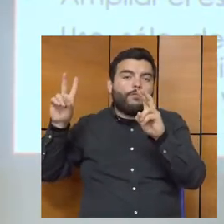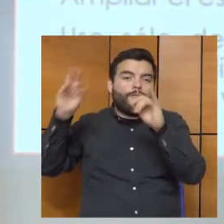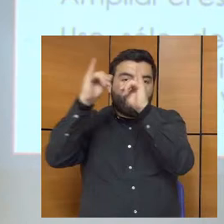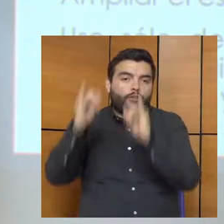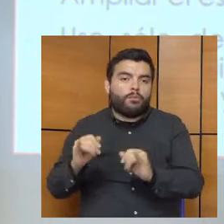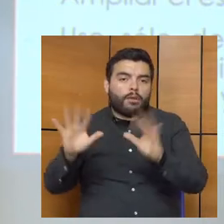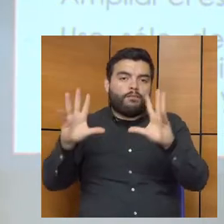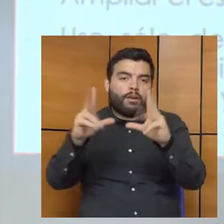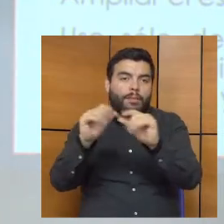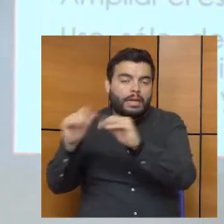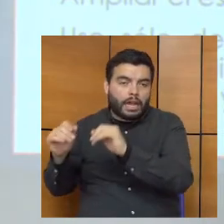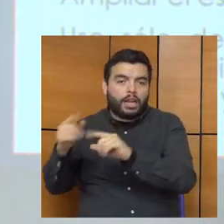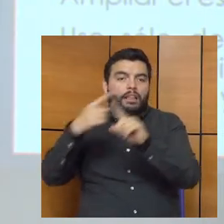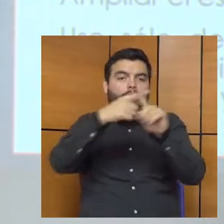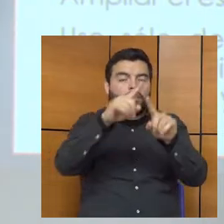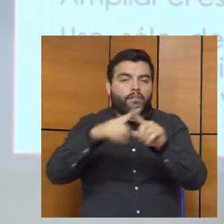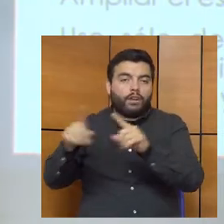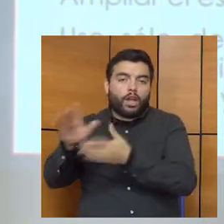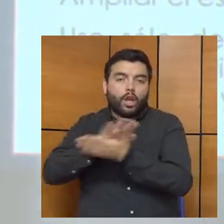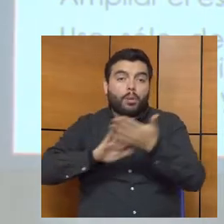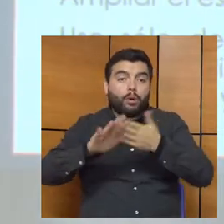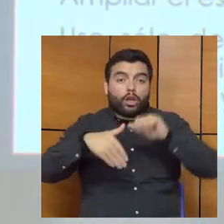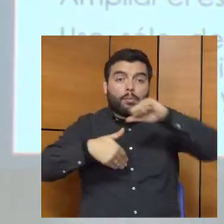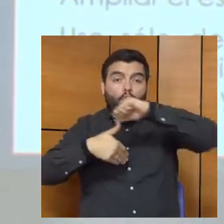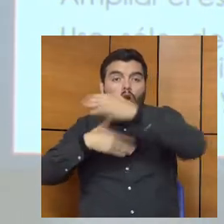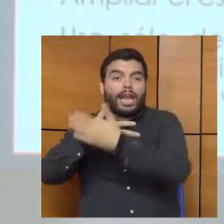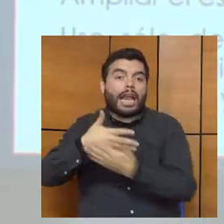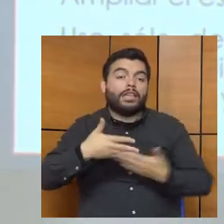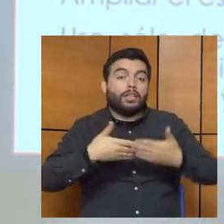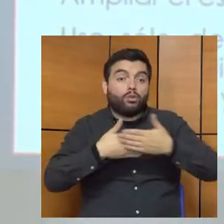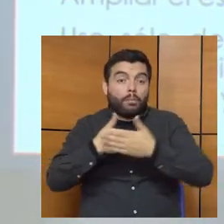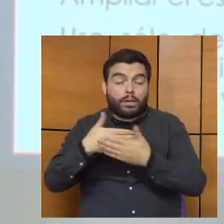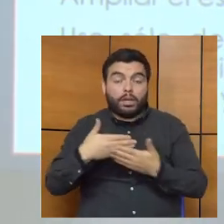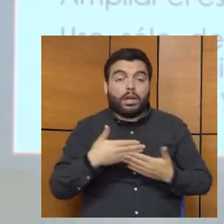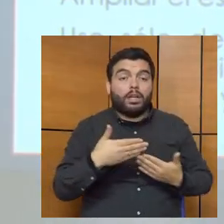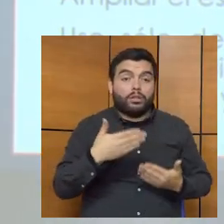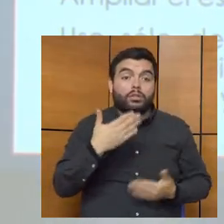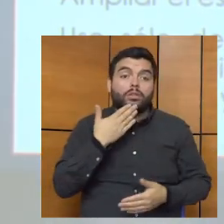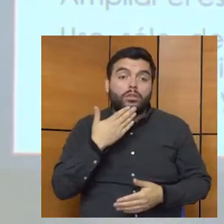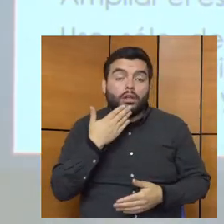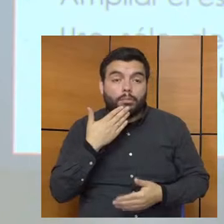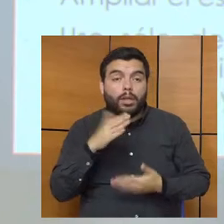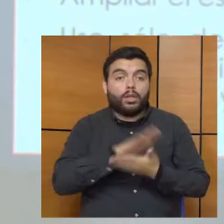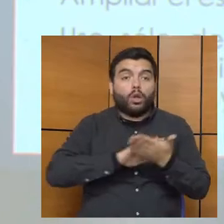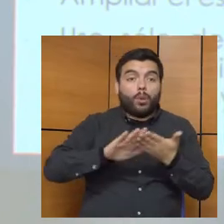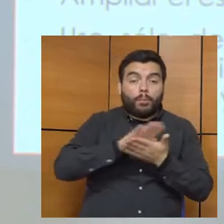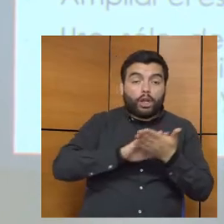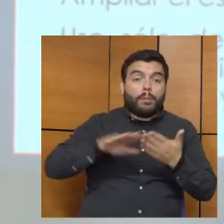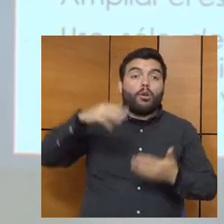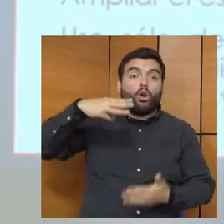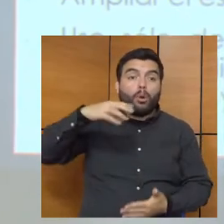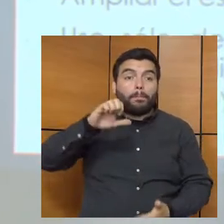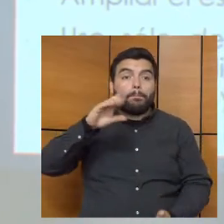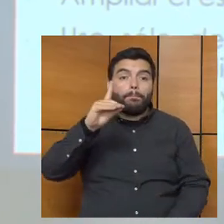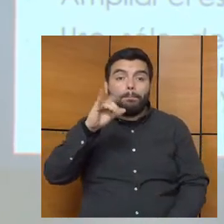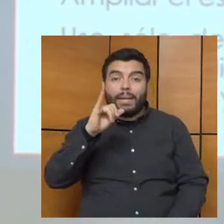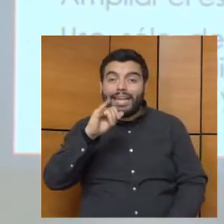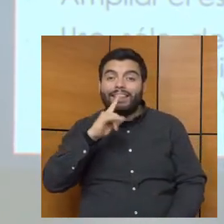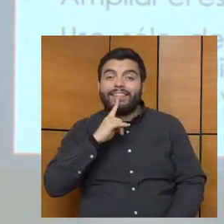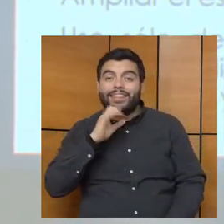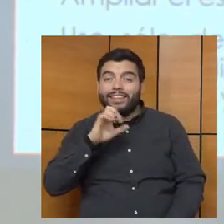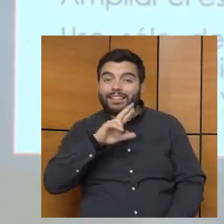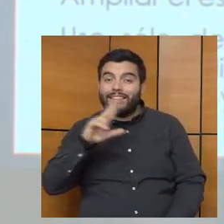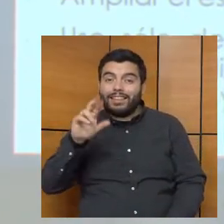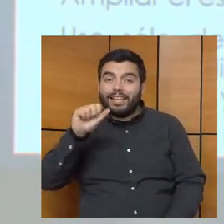general, los países latinoamericanos, donde también podemos incluir los países del Mediterráneo, pues la familia suele acoger